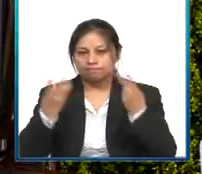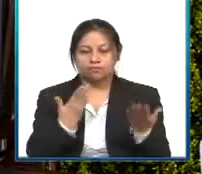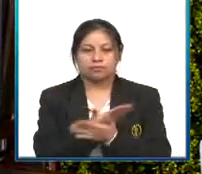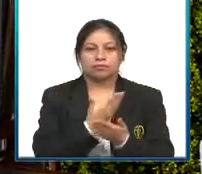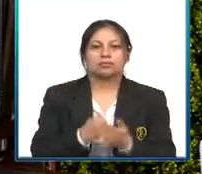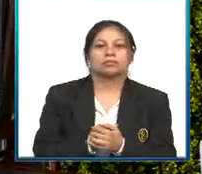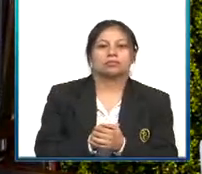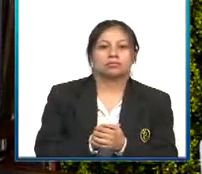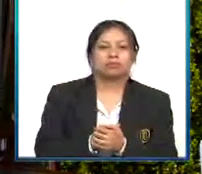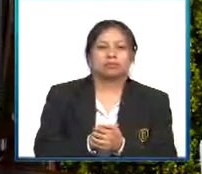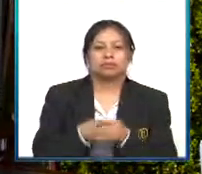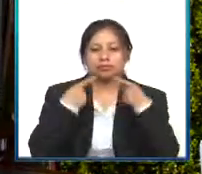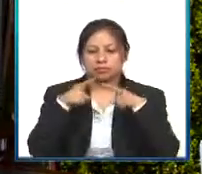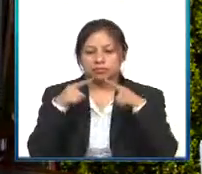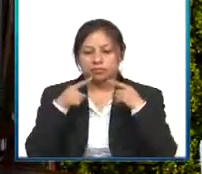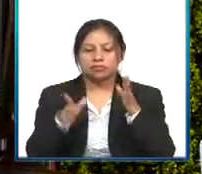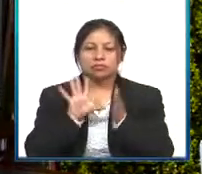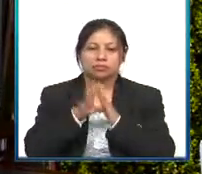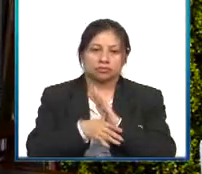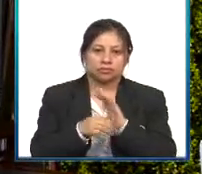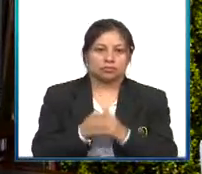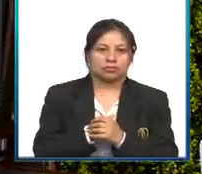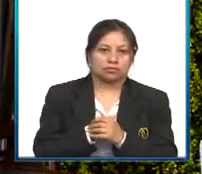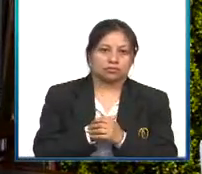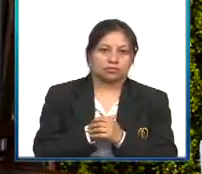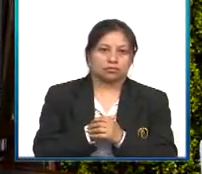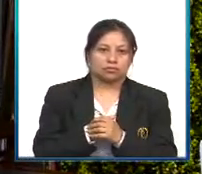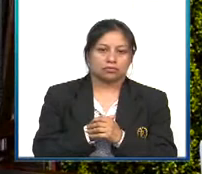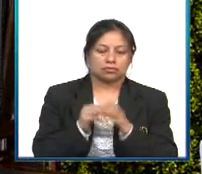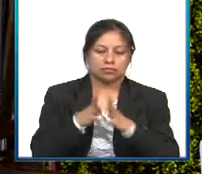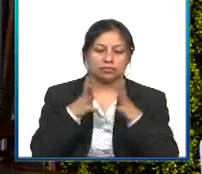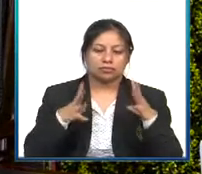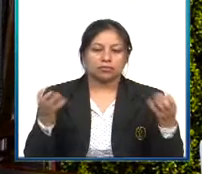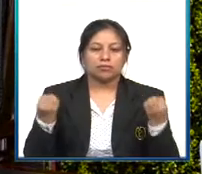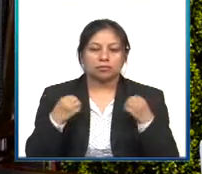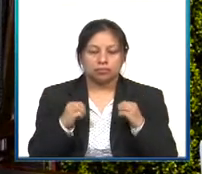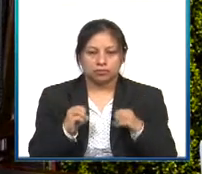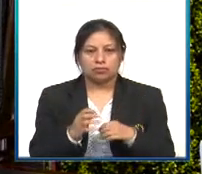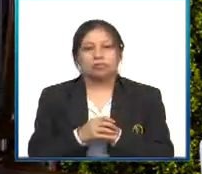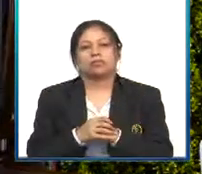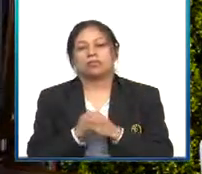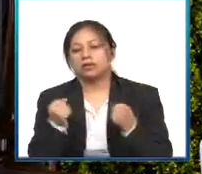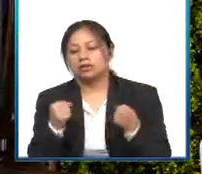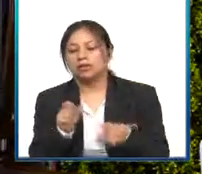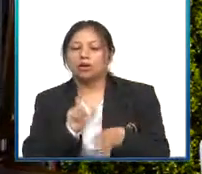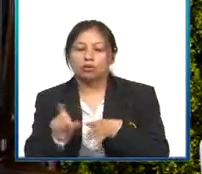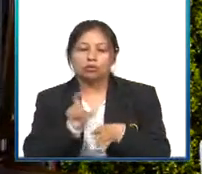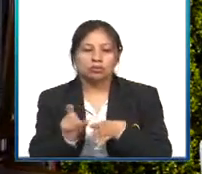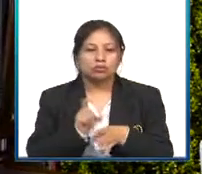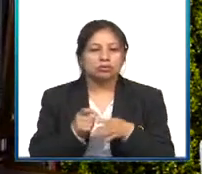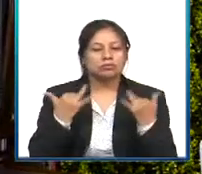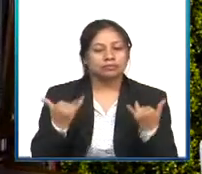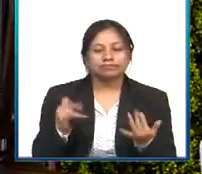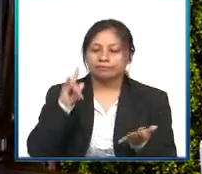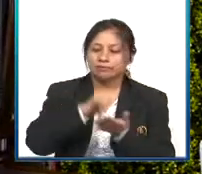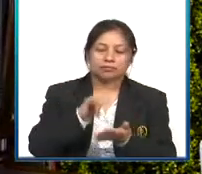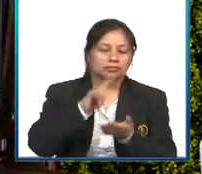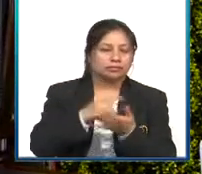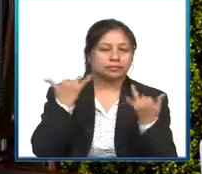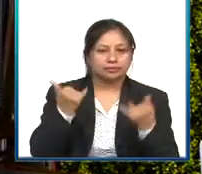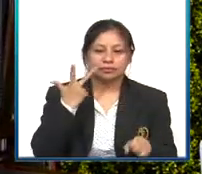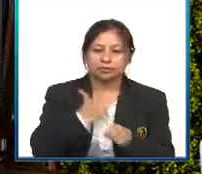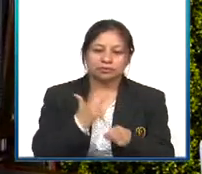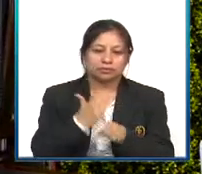aerolíneas, anunciaron posteriormente el incremento de operaciones, aerolíneas que ya estaban basadas